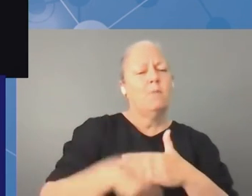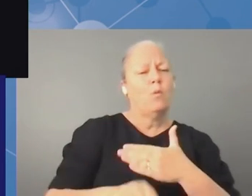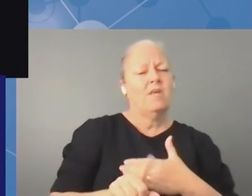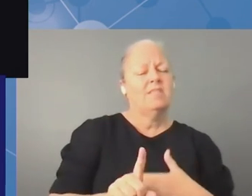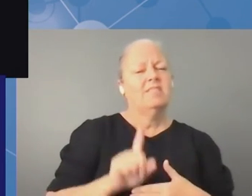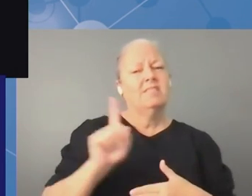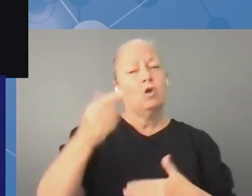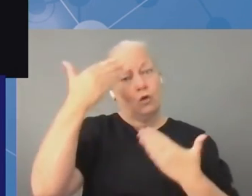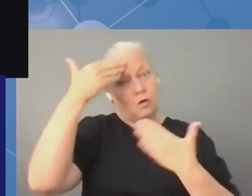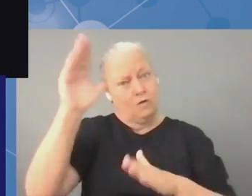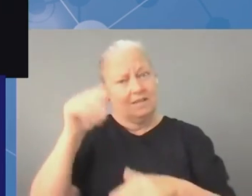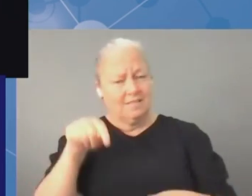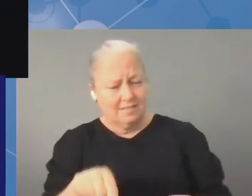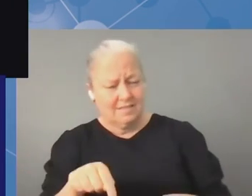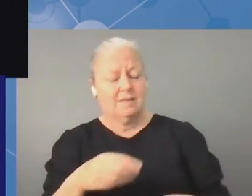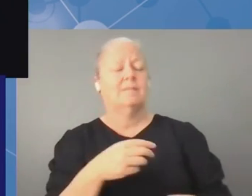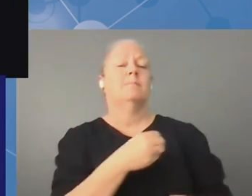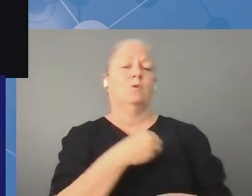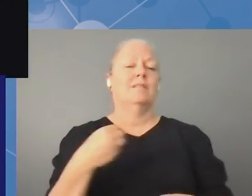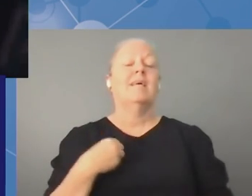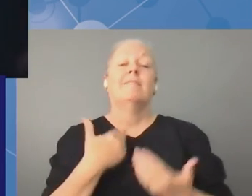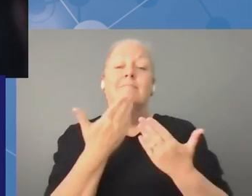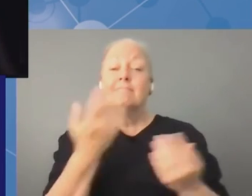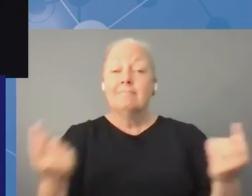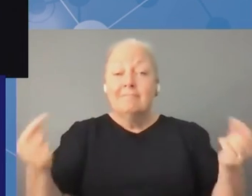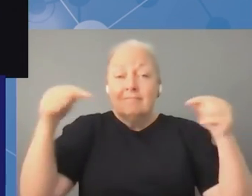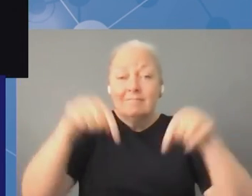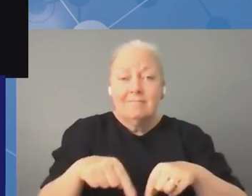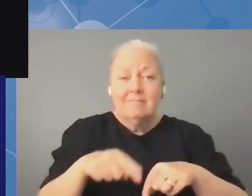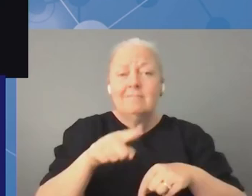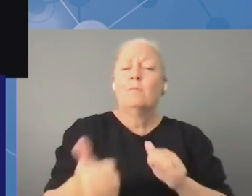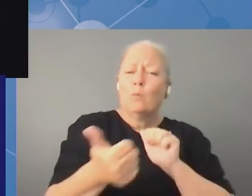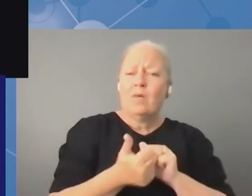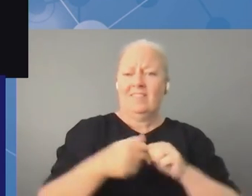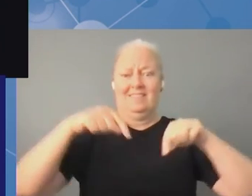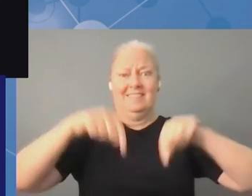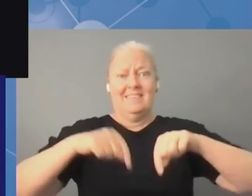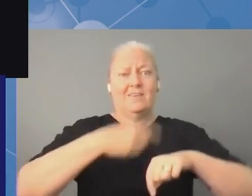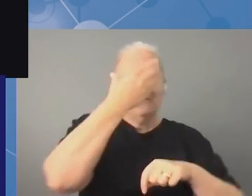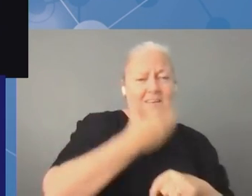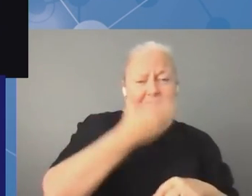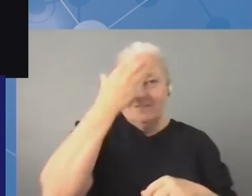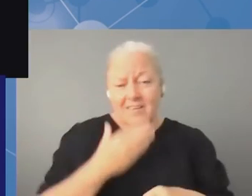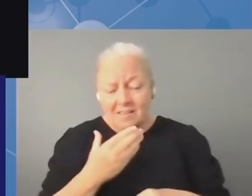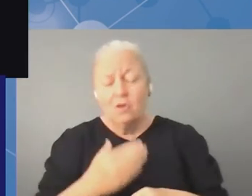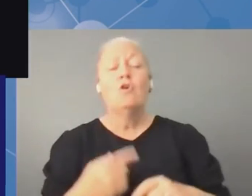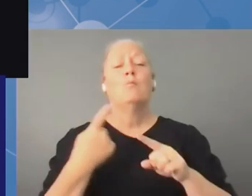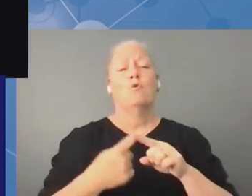a varias cuestiones que han sido mencionadas aquí. Yo me pronuncio en calidad de